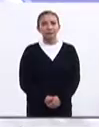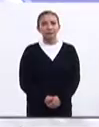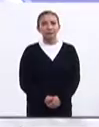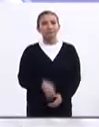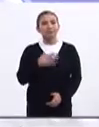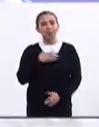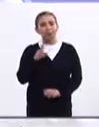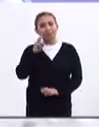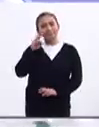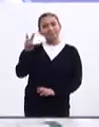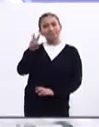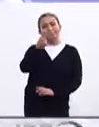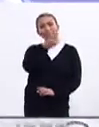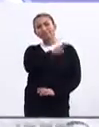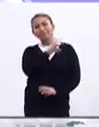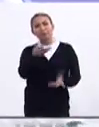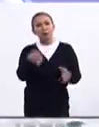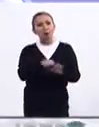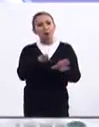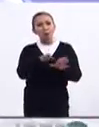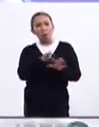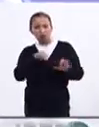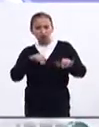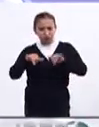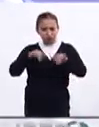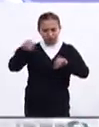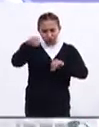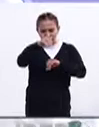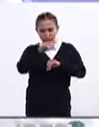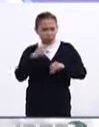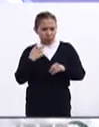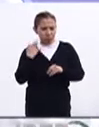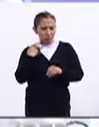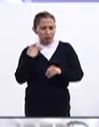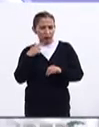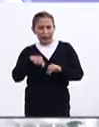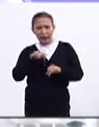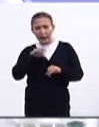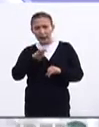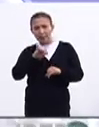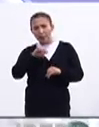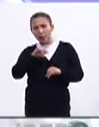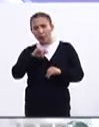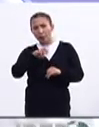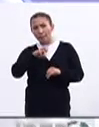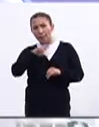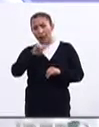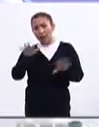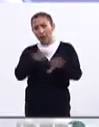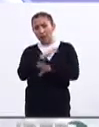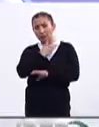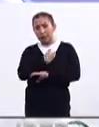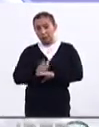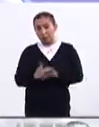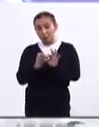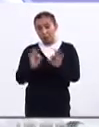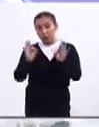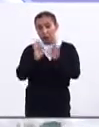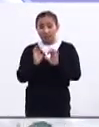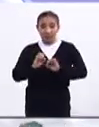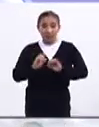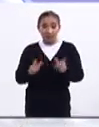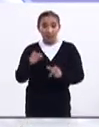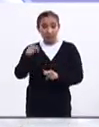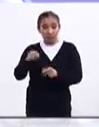Bueno, pues pudimos ver cómo se movió el mapa político en Iberoamérica con estos cambios presidenciales importantes y que por